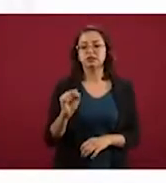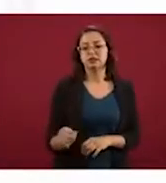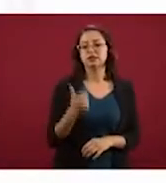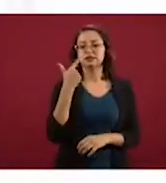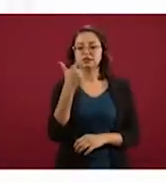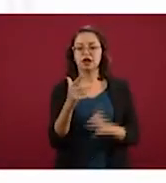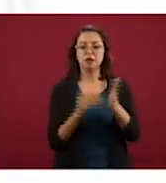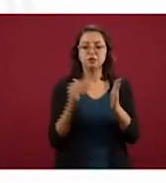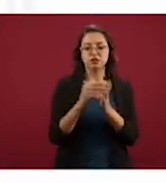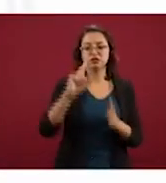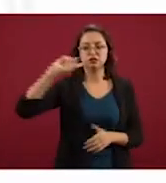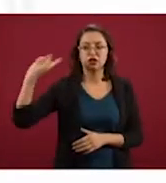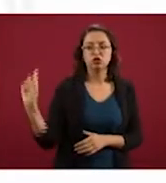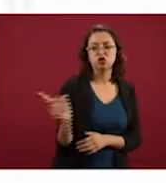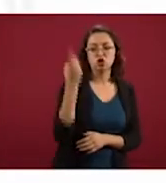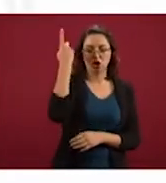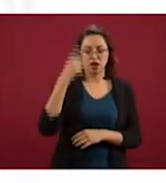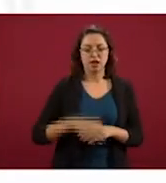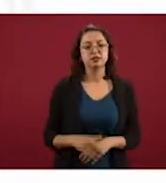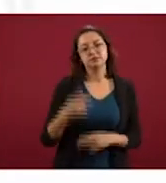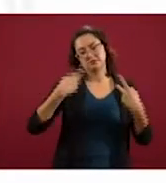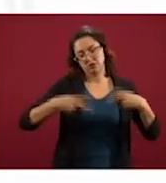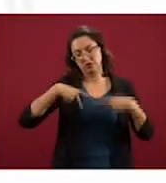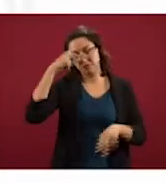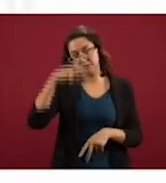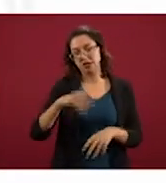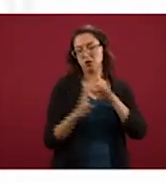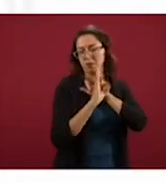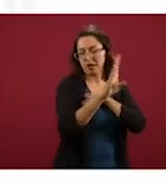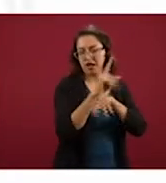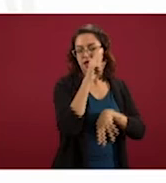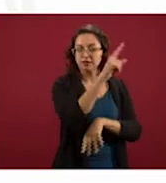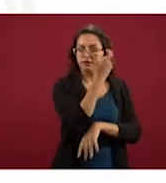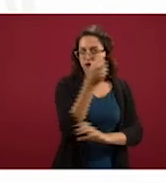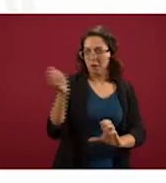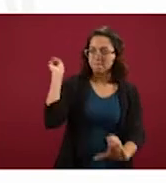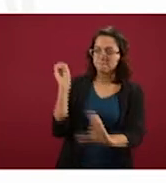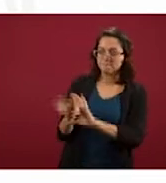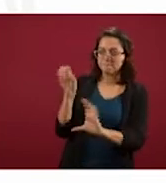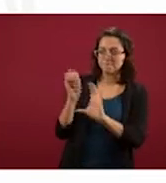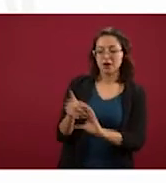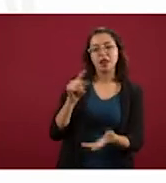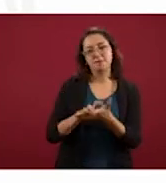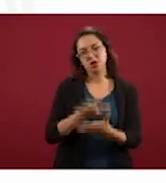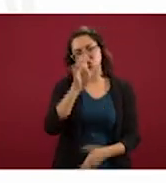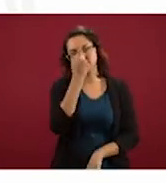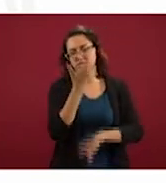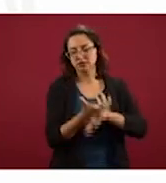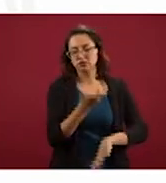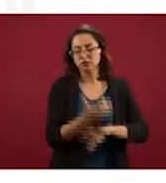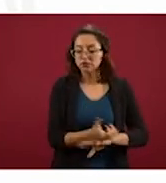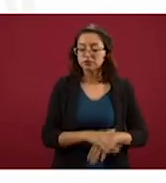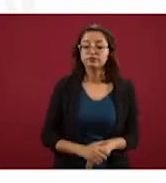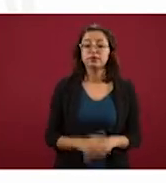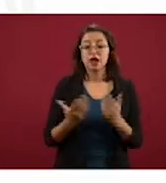de dólares de nuestros paisanos principalmente de los eeuu se estima que